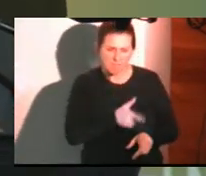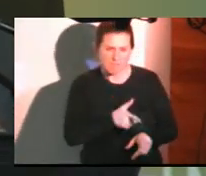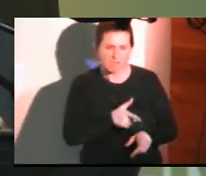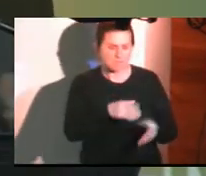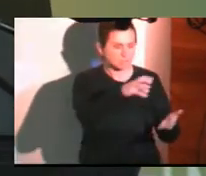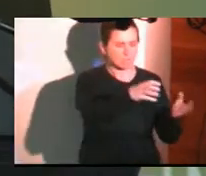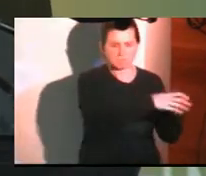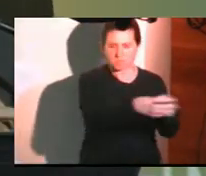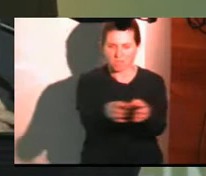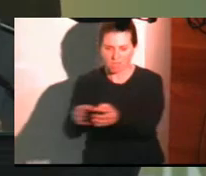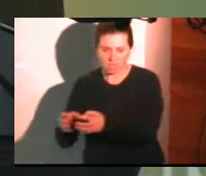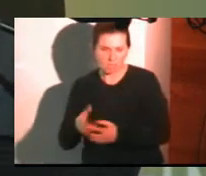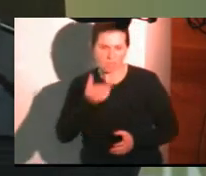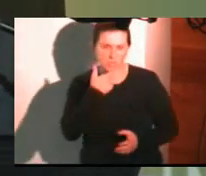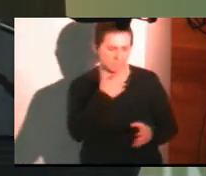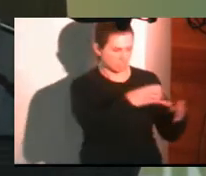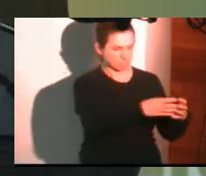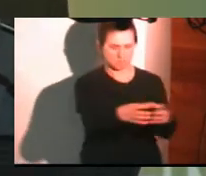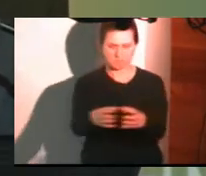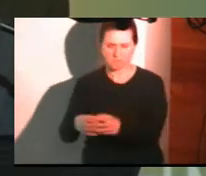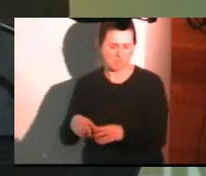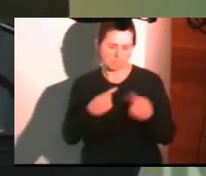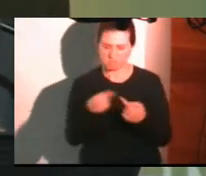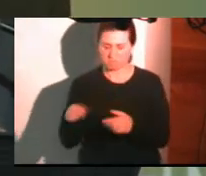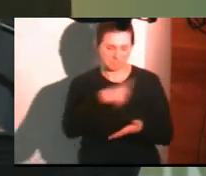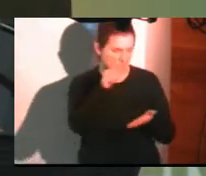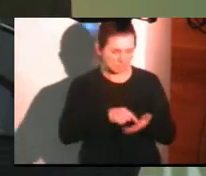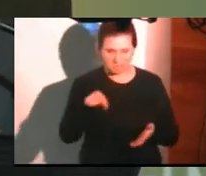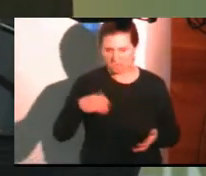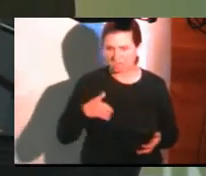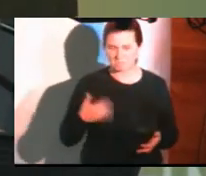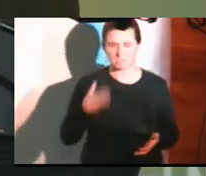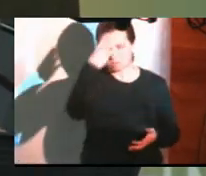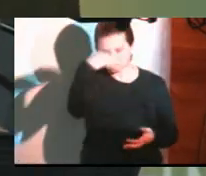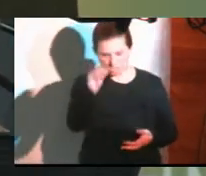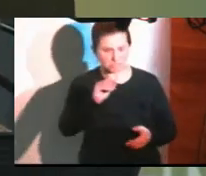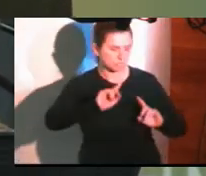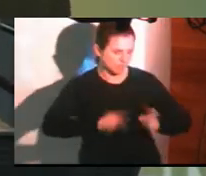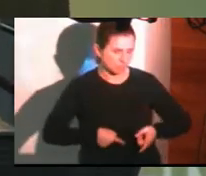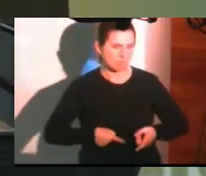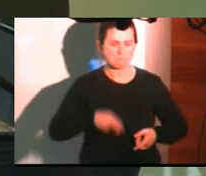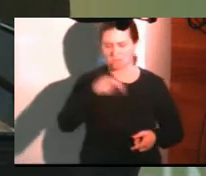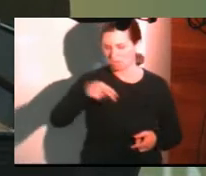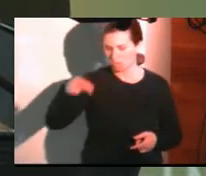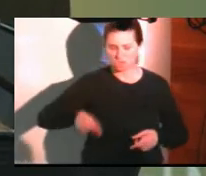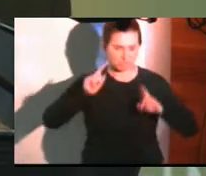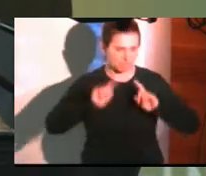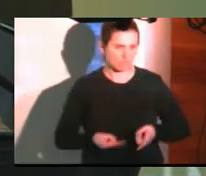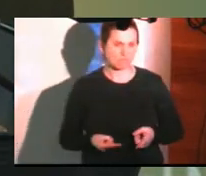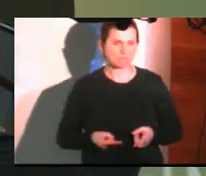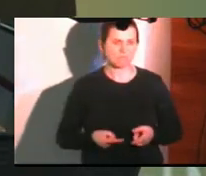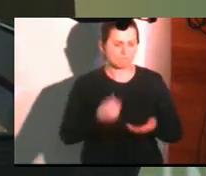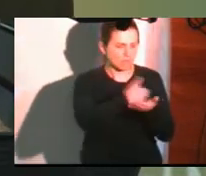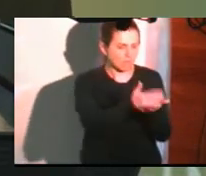de distintos lugares, de gente de acá de Villa Langostura, participaron en este desafío y realmente fue